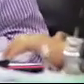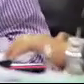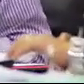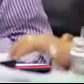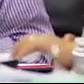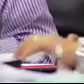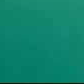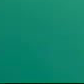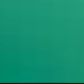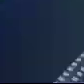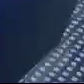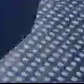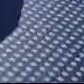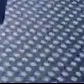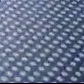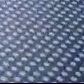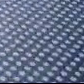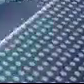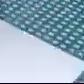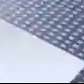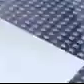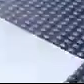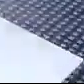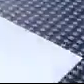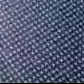del